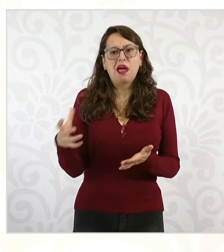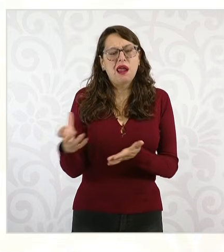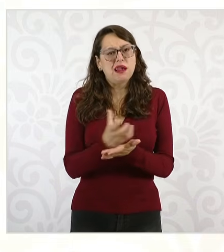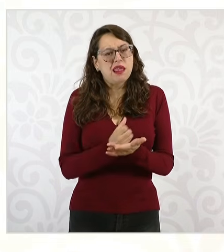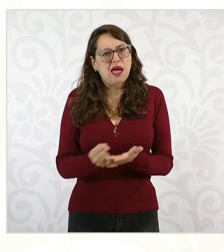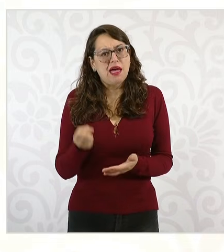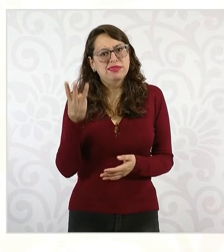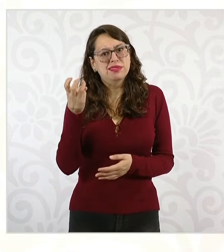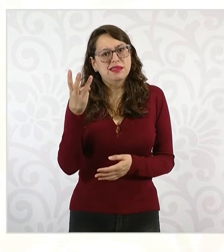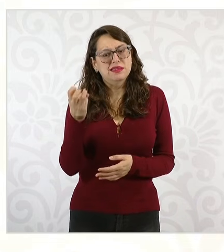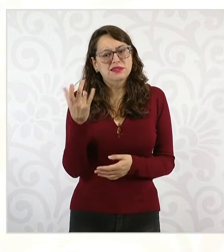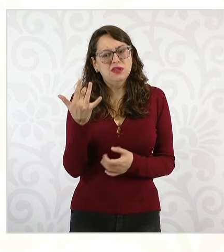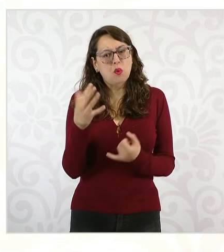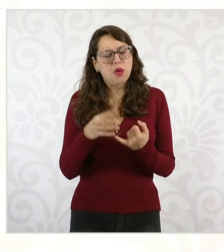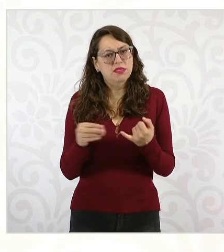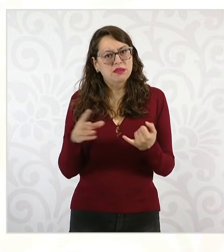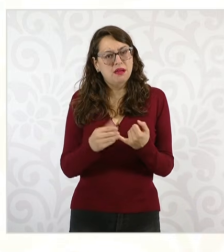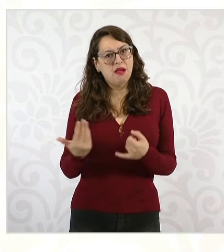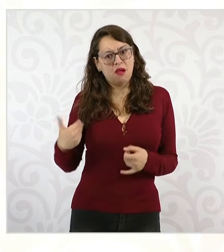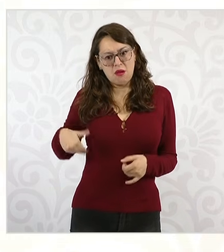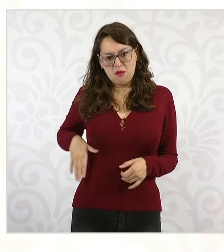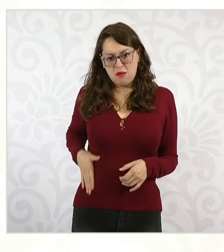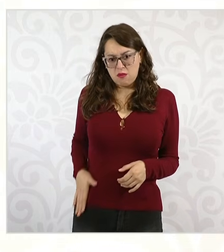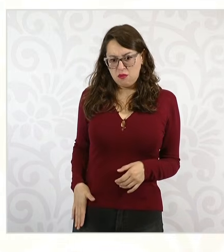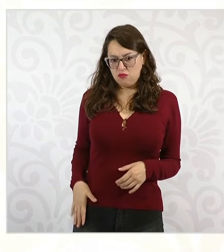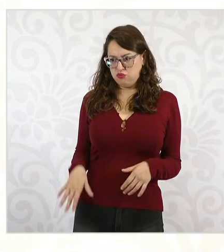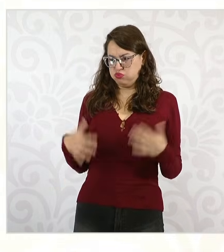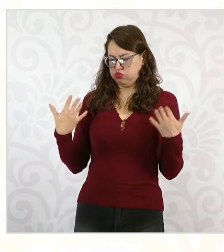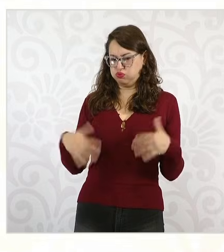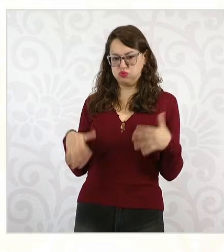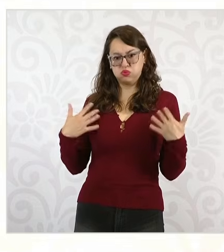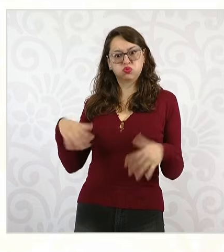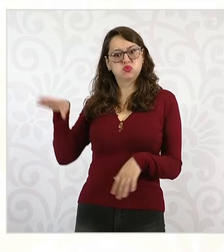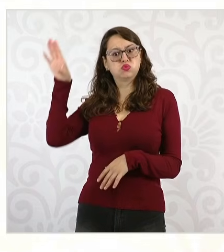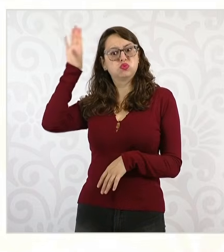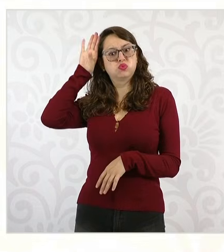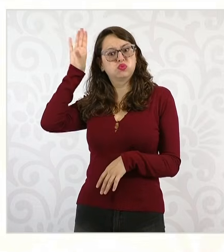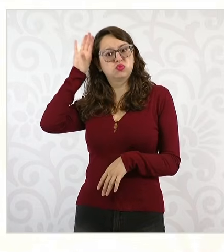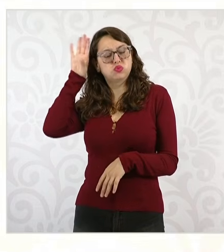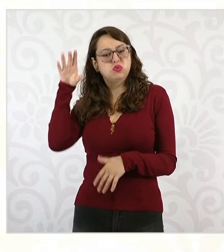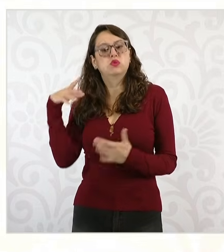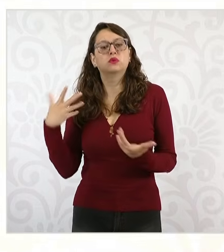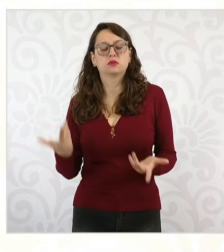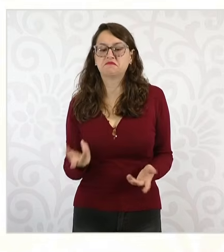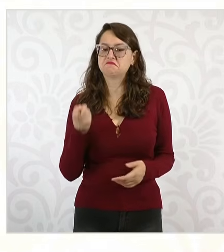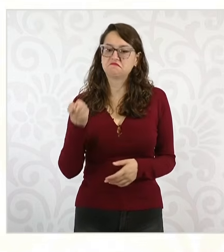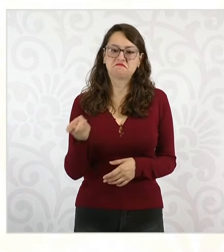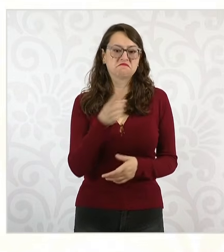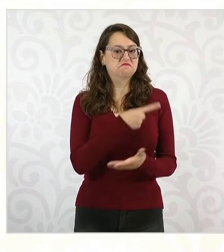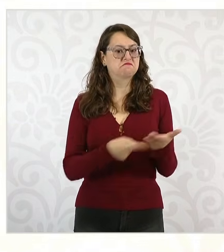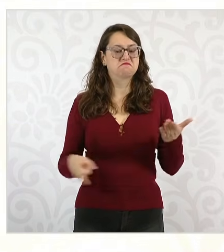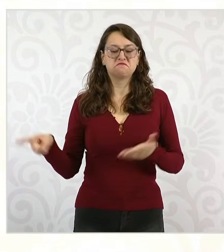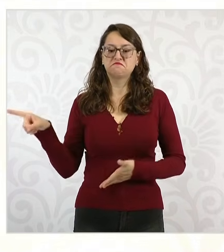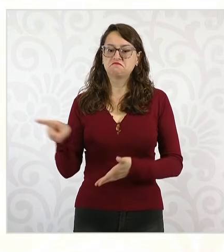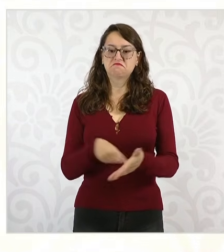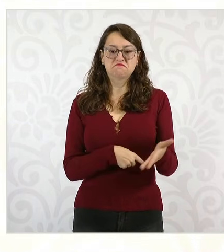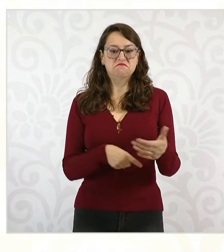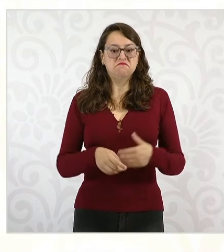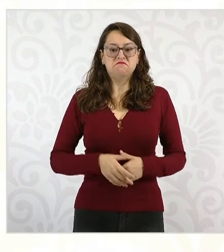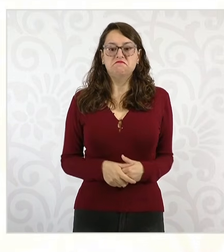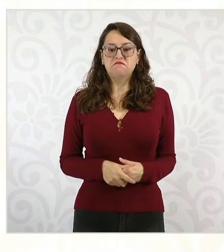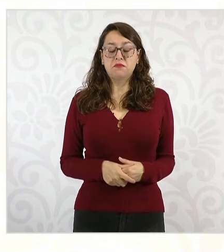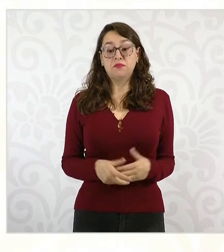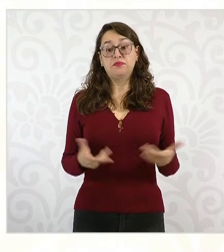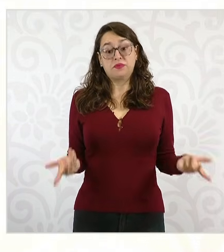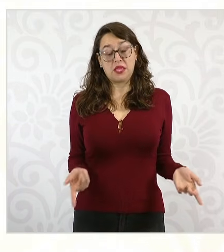3 pesos con 53 centavos, y aquí en cada una de las regiones les vamos a poner un tache. Recordar, en